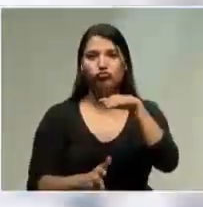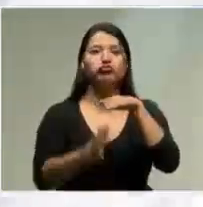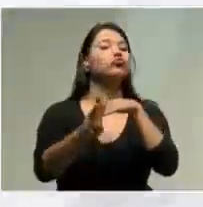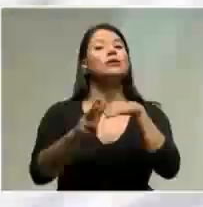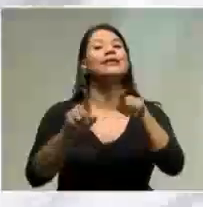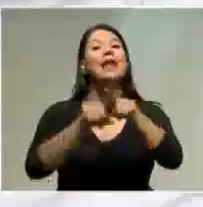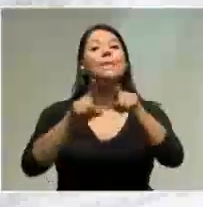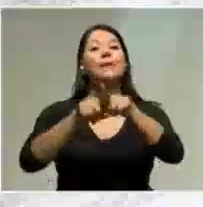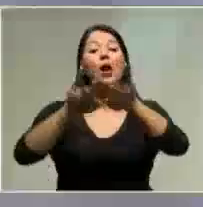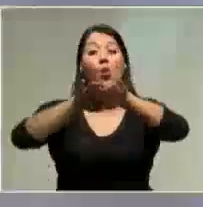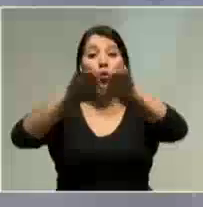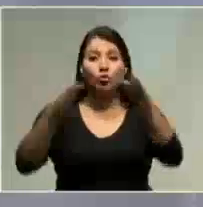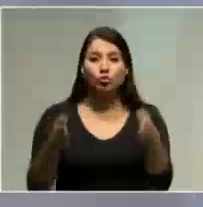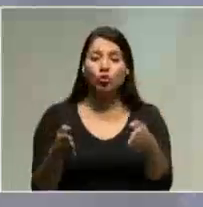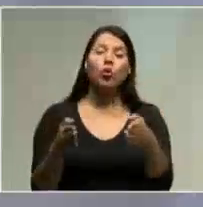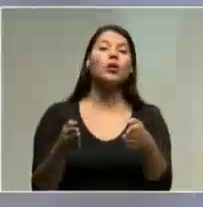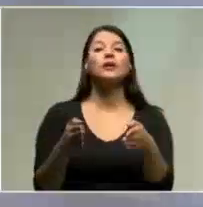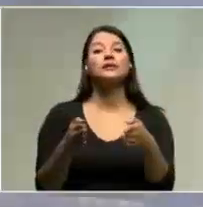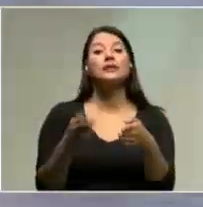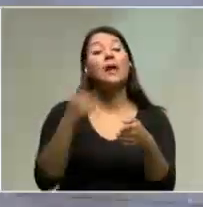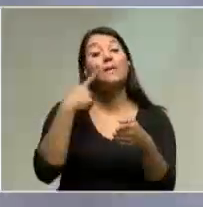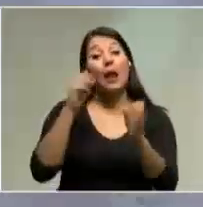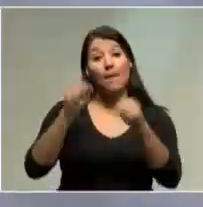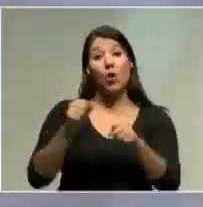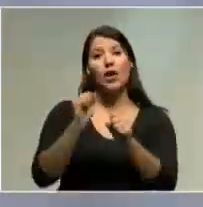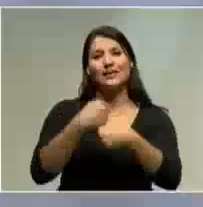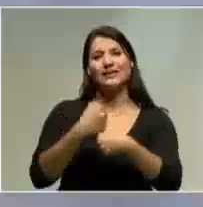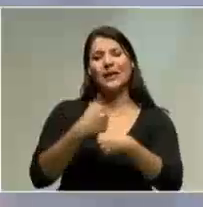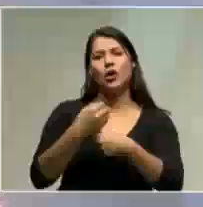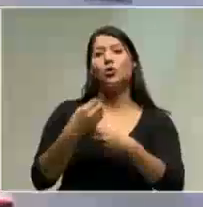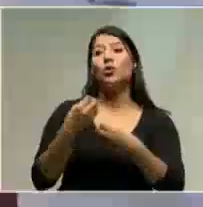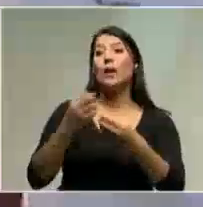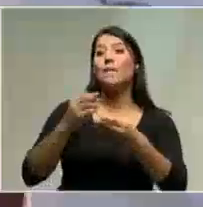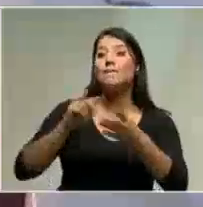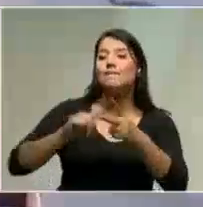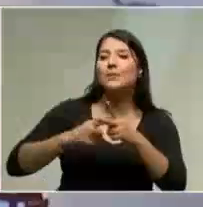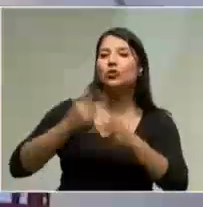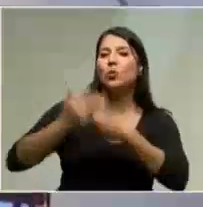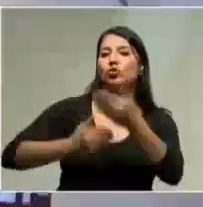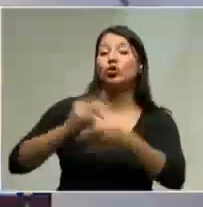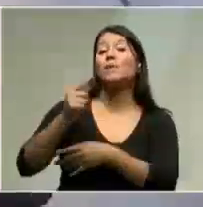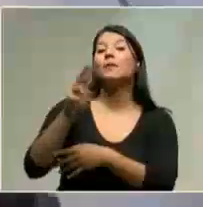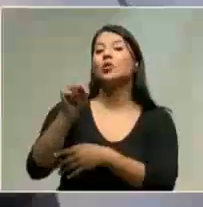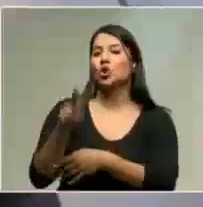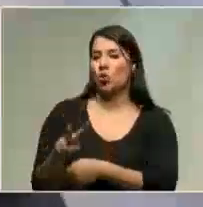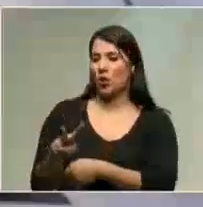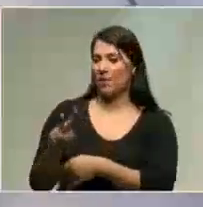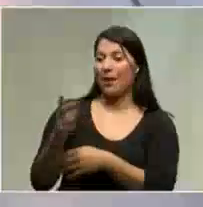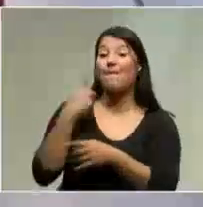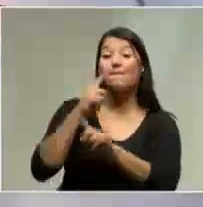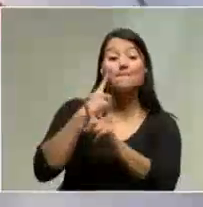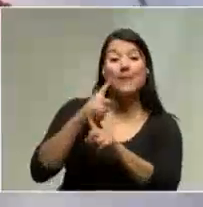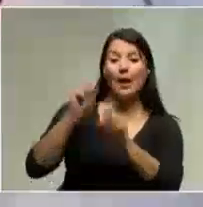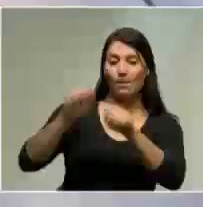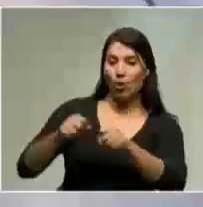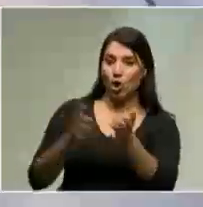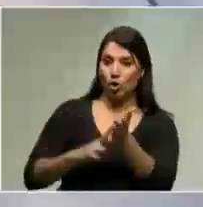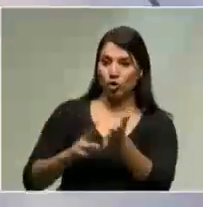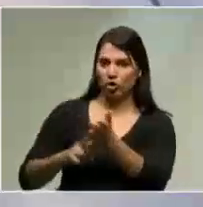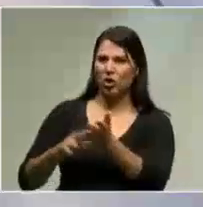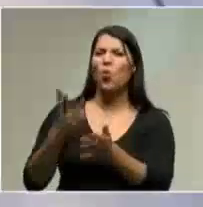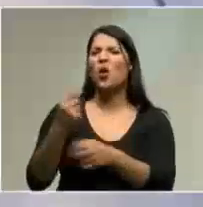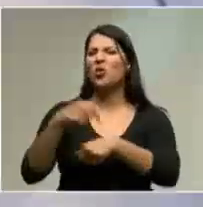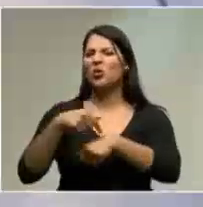para el diseño y construcción del paso inferior y del túnel se publicó el 1 de noviembre. El MOP estima el plazo de construcción en